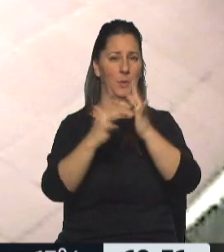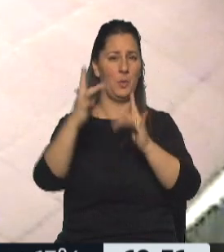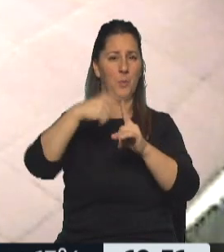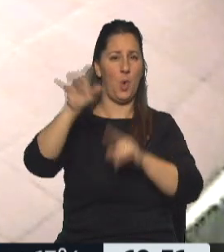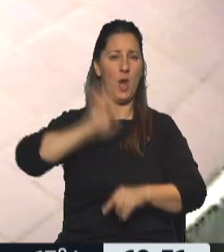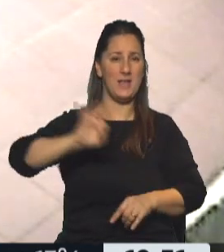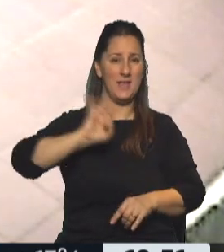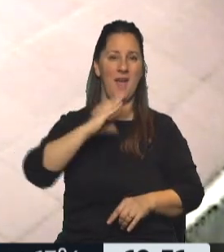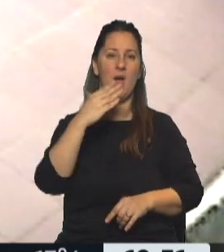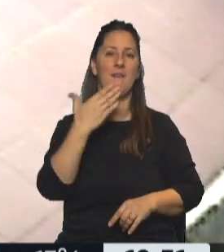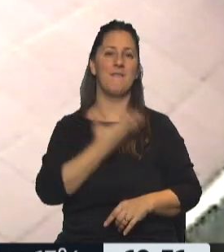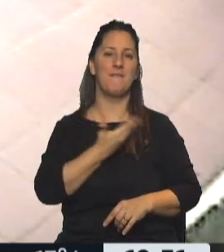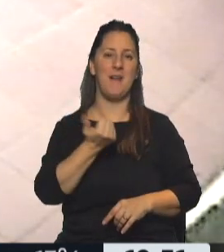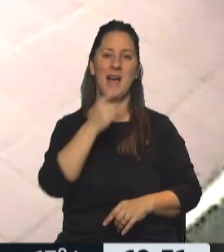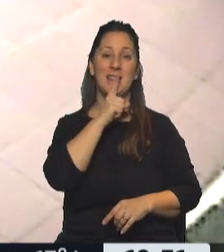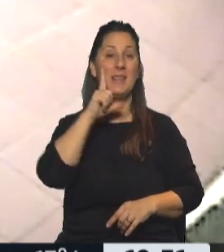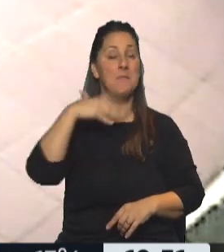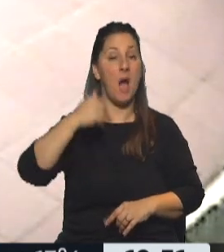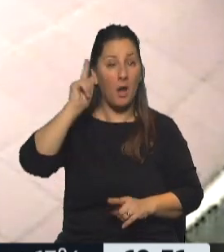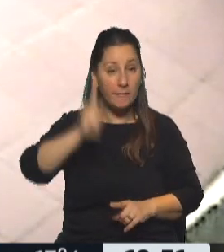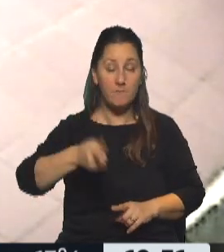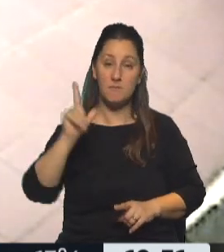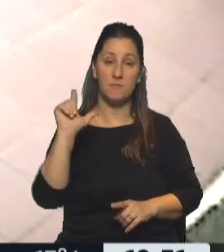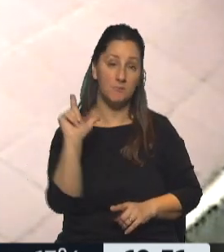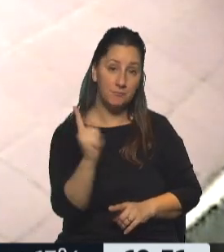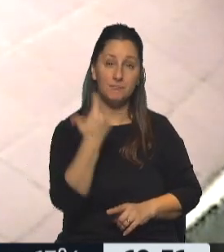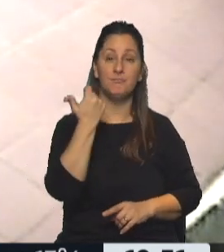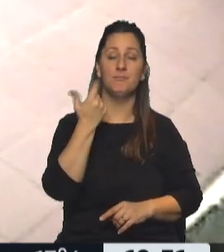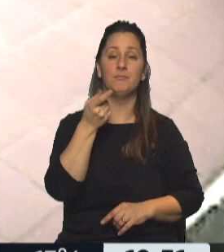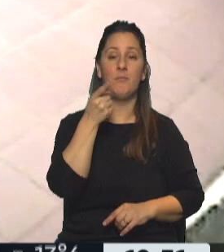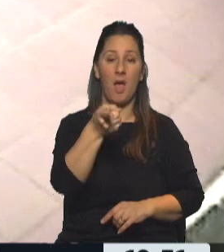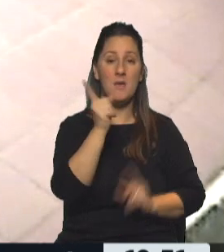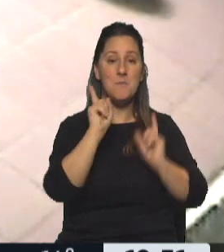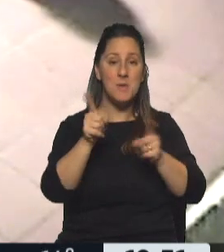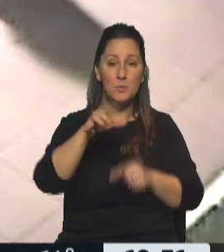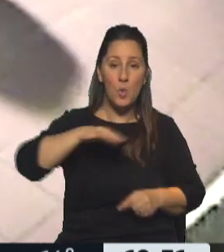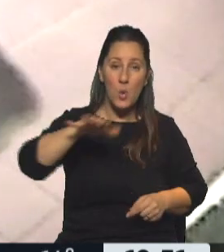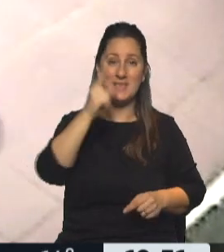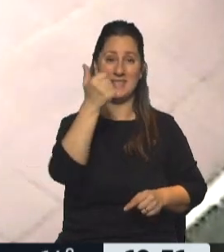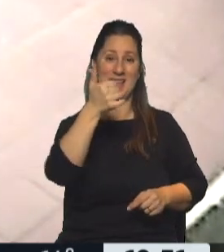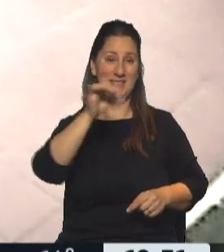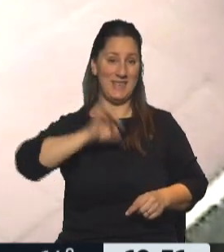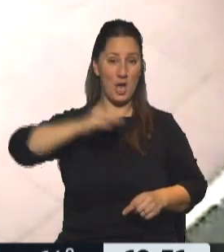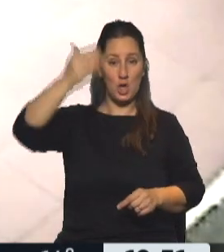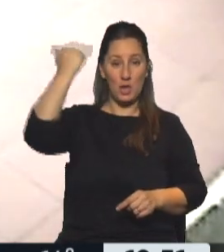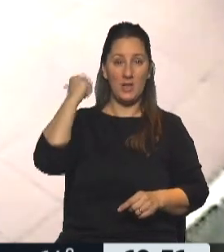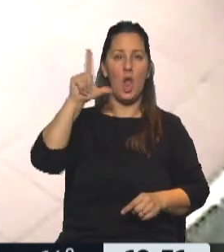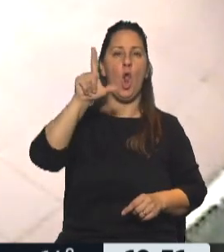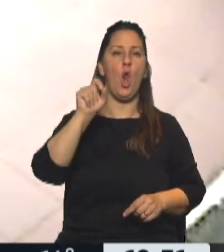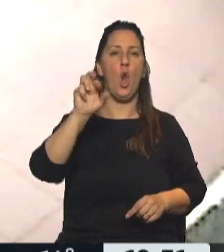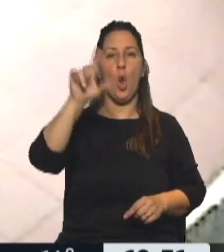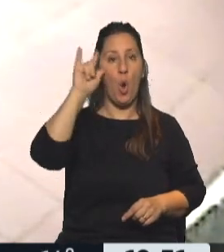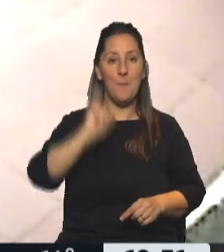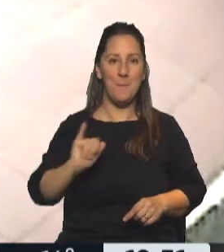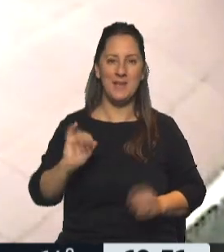señora de fátima que es paradójicamente este donde seis años antes josé lópez nos